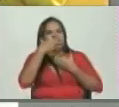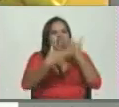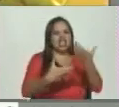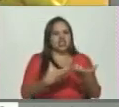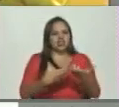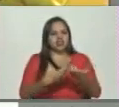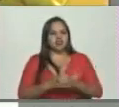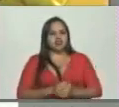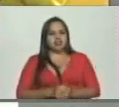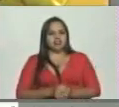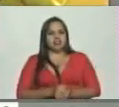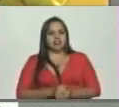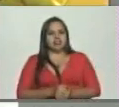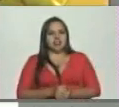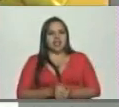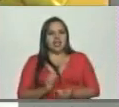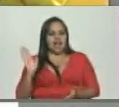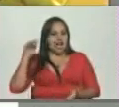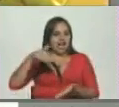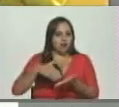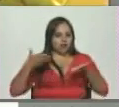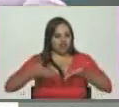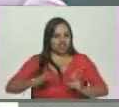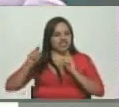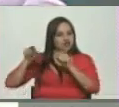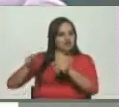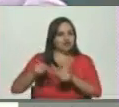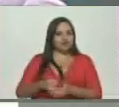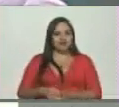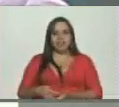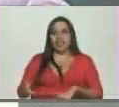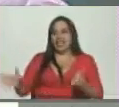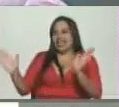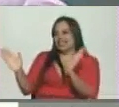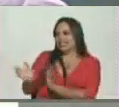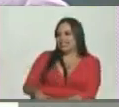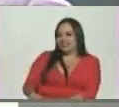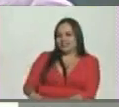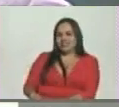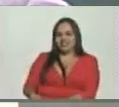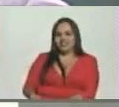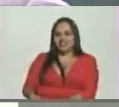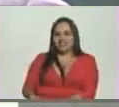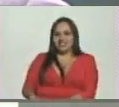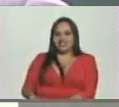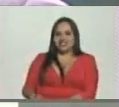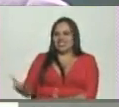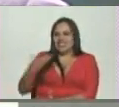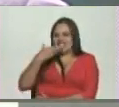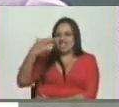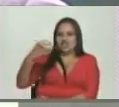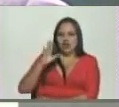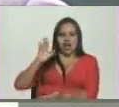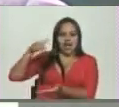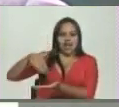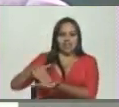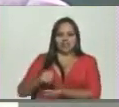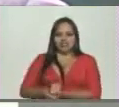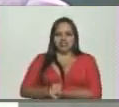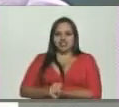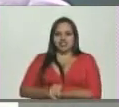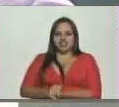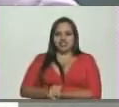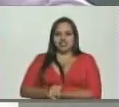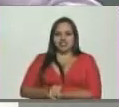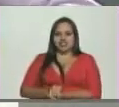¿Qué gritó Aragua cuando nació Pacheco? Ay, imagínate. ¿Qué gritó Aragua? Tenemos... ¿Sabes que